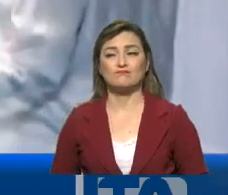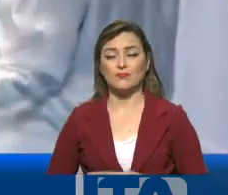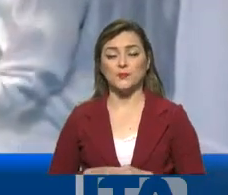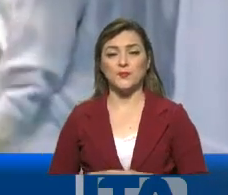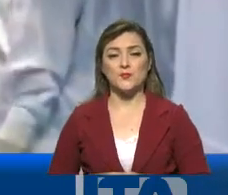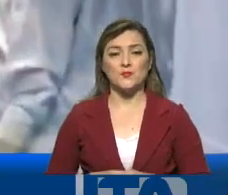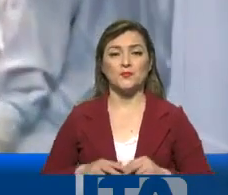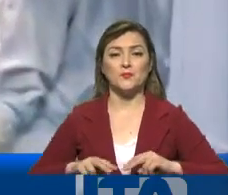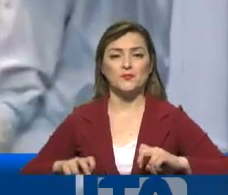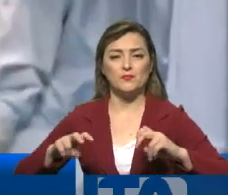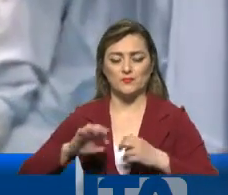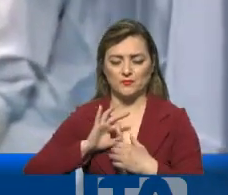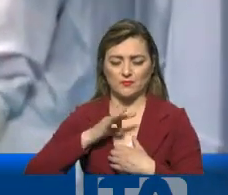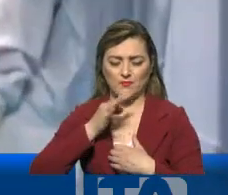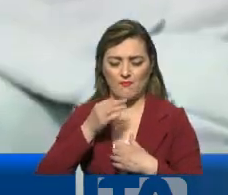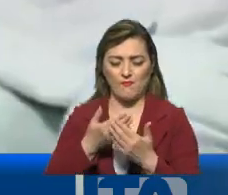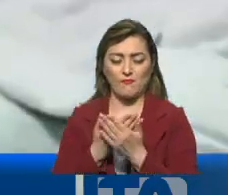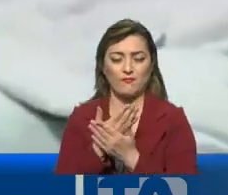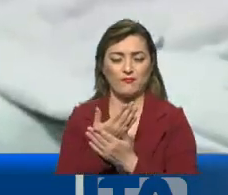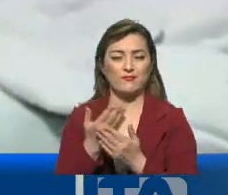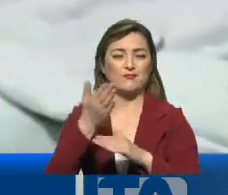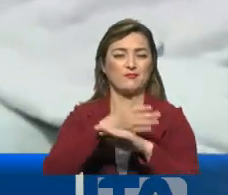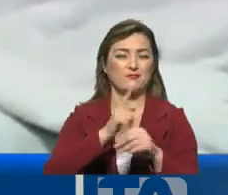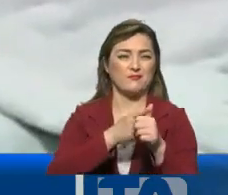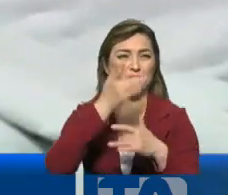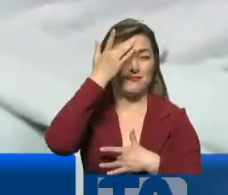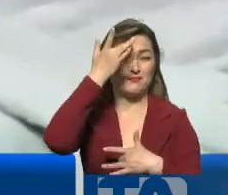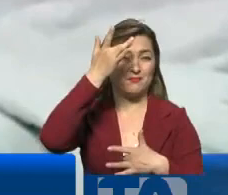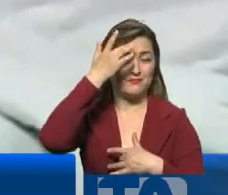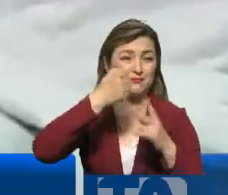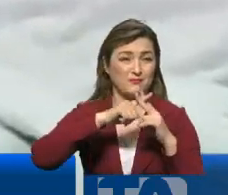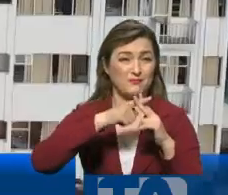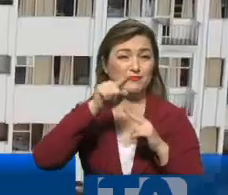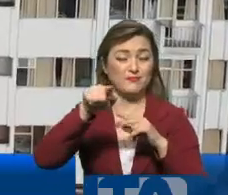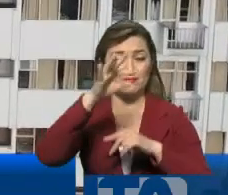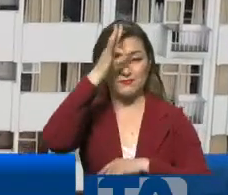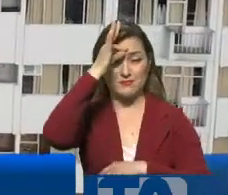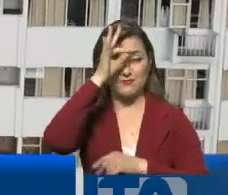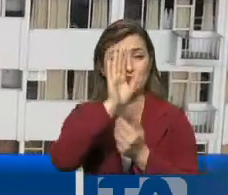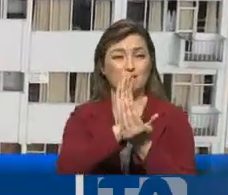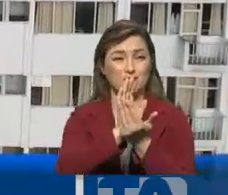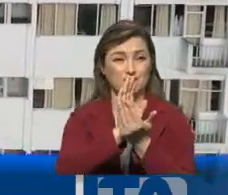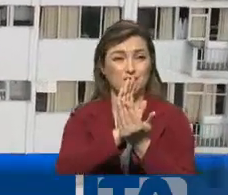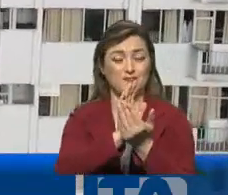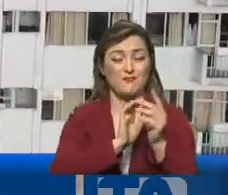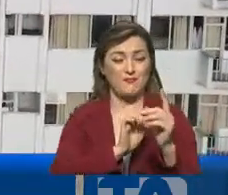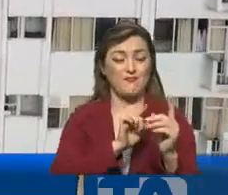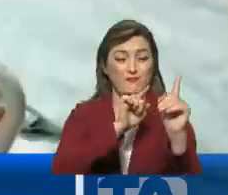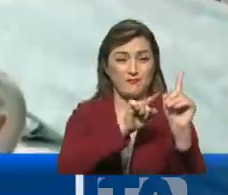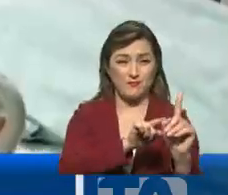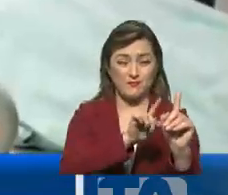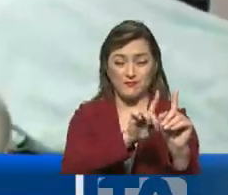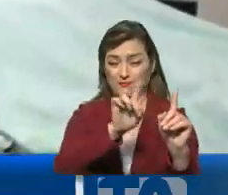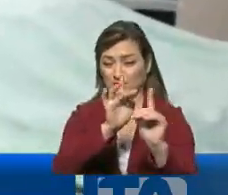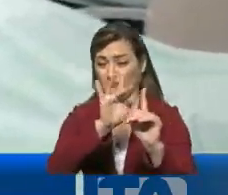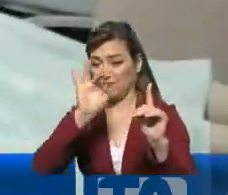los investigadores este nuevo caso no tiene relación o nexo con el caso cero detectado en el hospital del seguro manuel ignacio montero pues